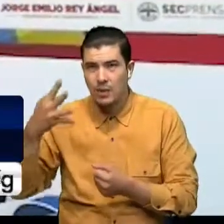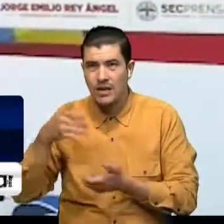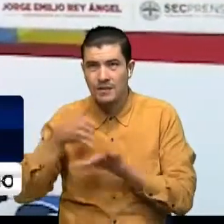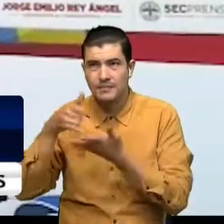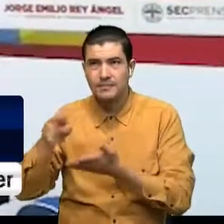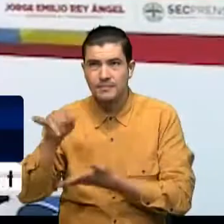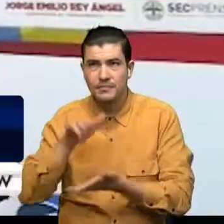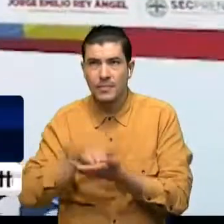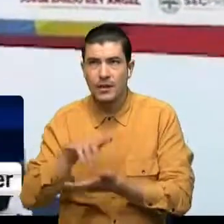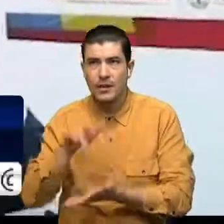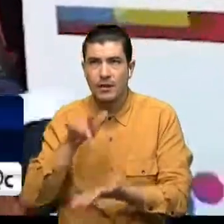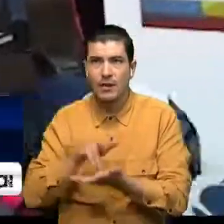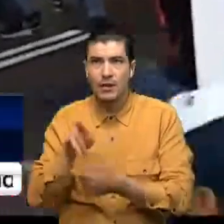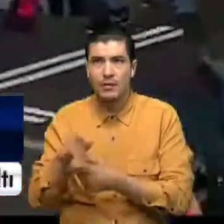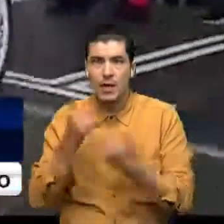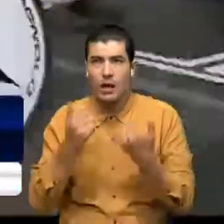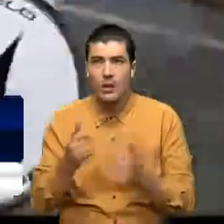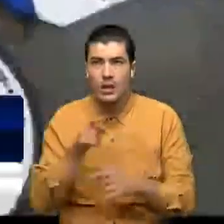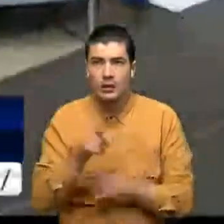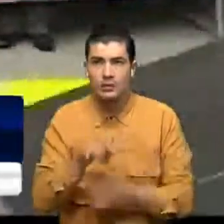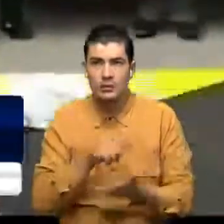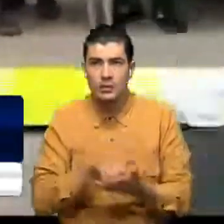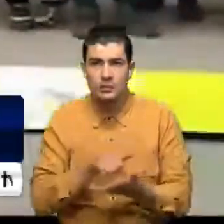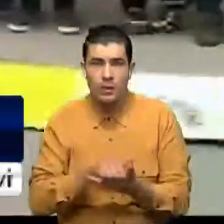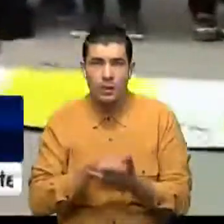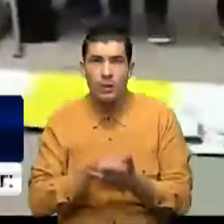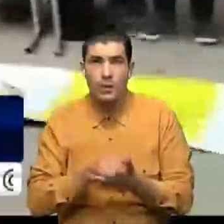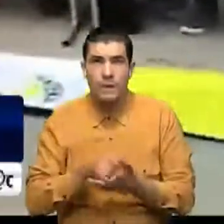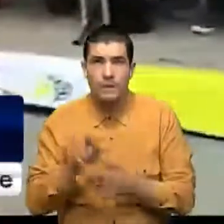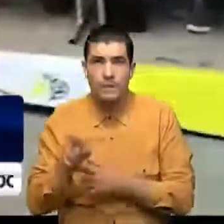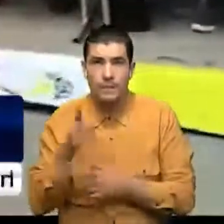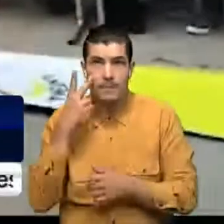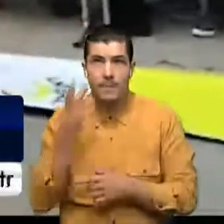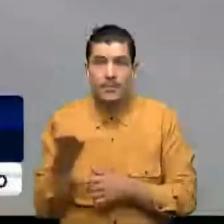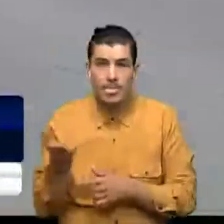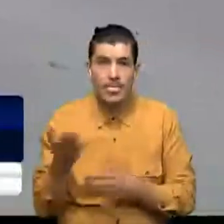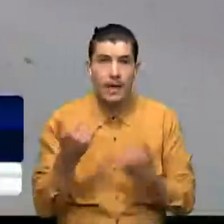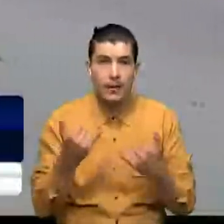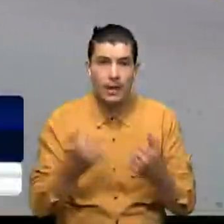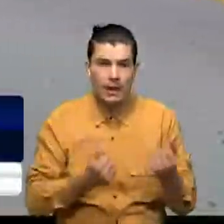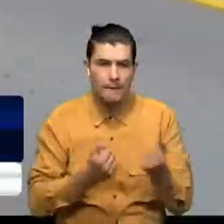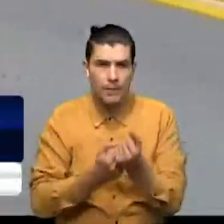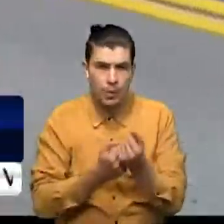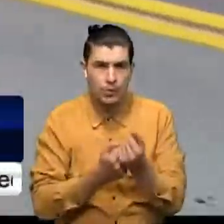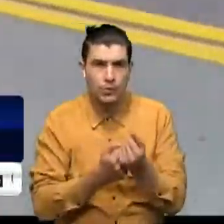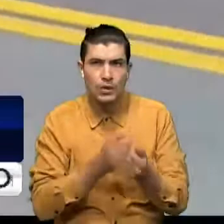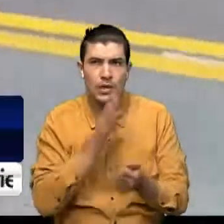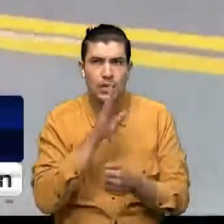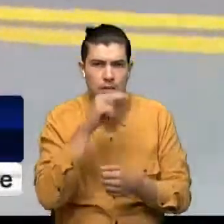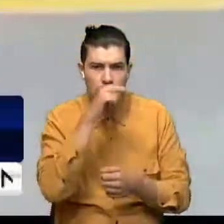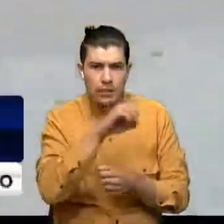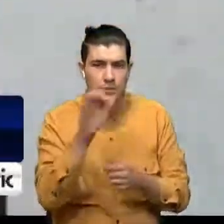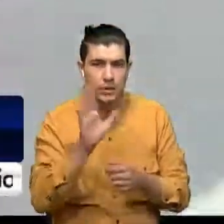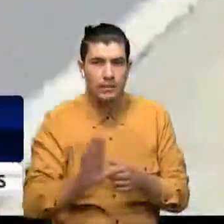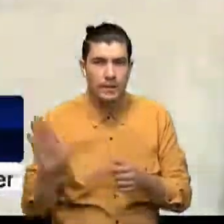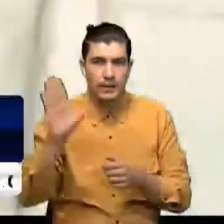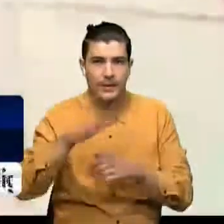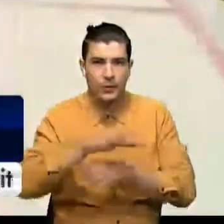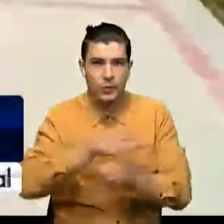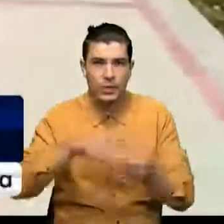importante competencia por otra parte la contrarreloj que se corrió entre guasch y 6 hill la animaron en su recorrido niños del departamento de